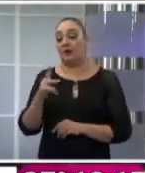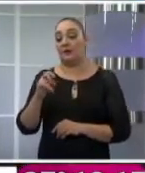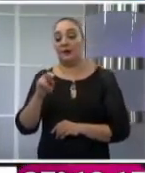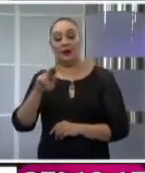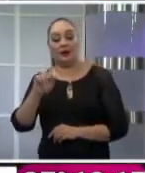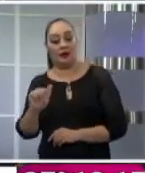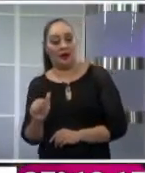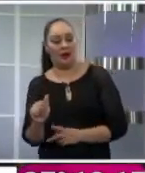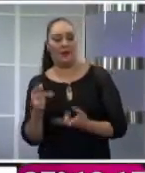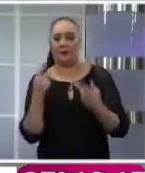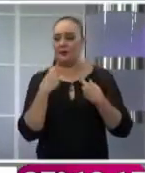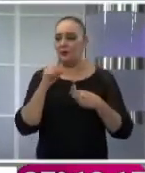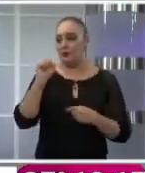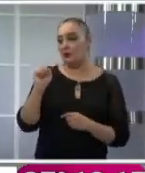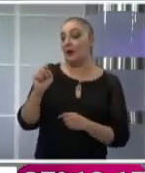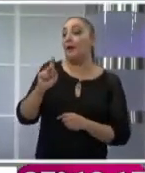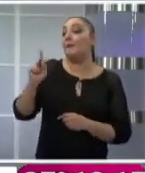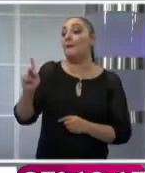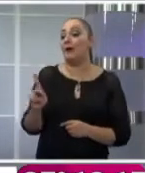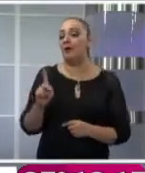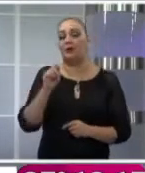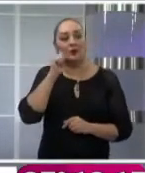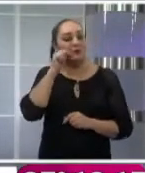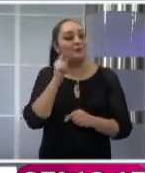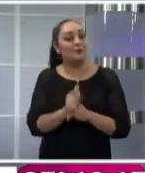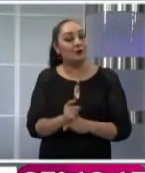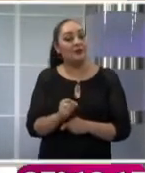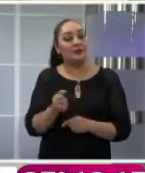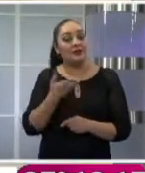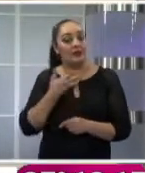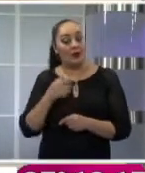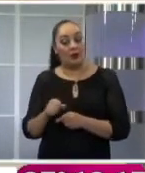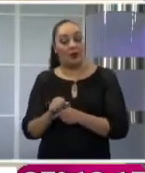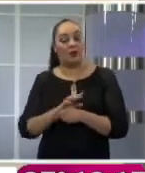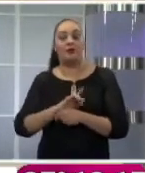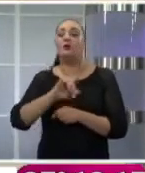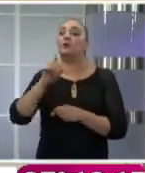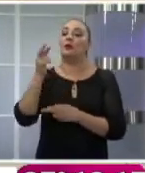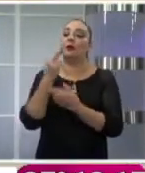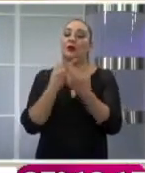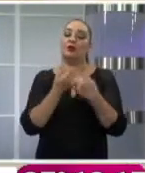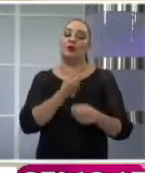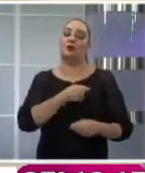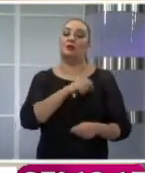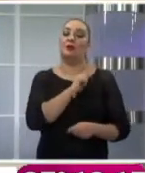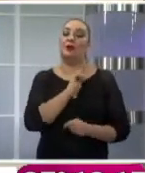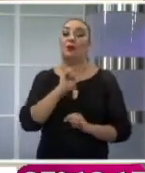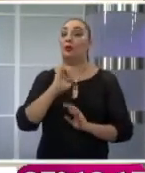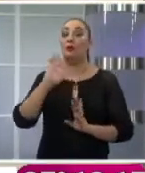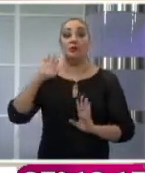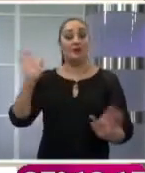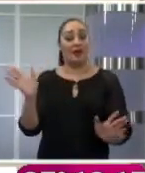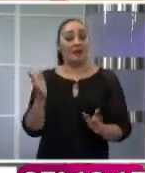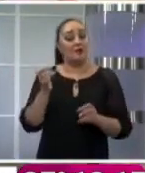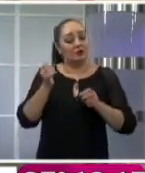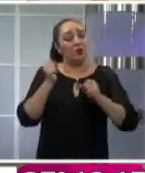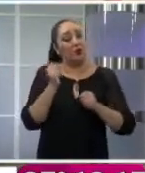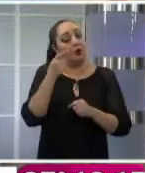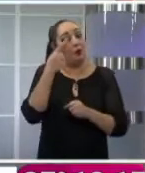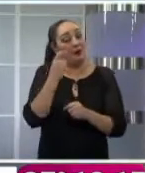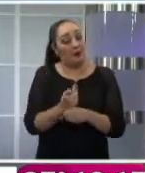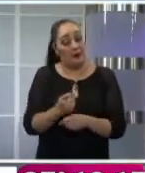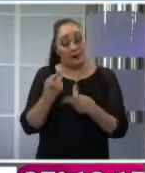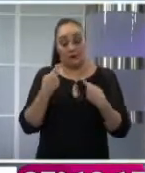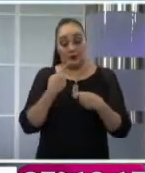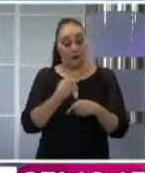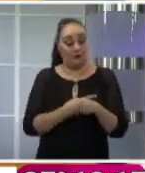diagnosticado con este virus del sars cop 2 tras haber regresado de españa al confirmarse este primer contagio la entidad